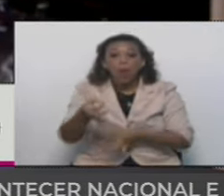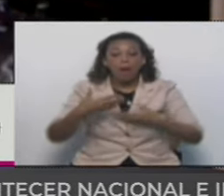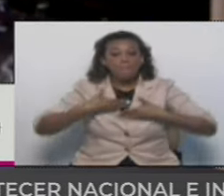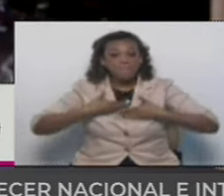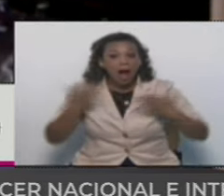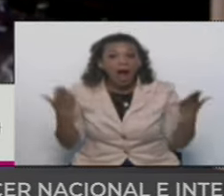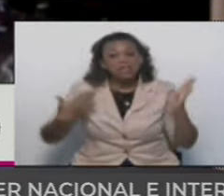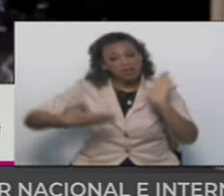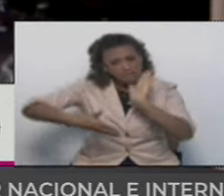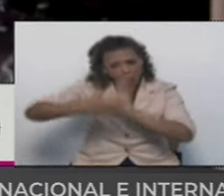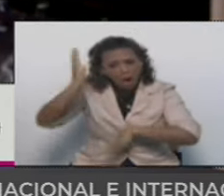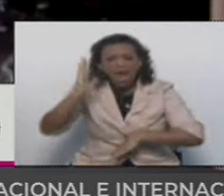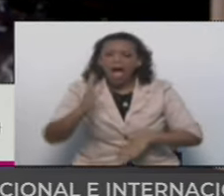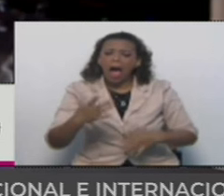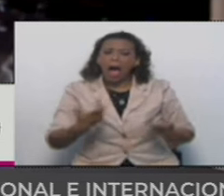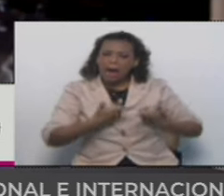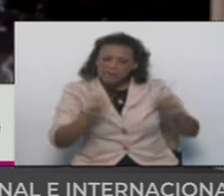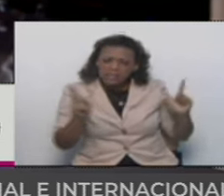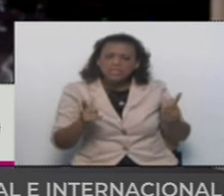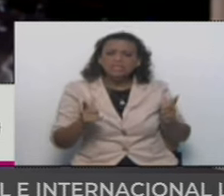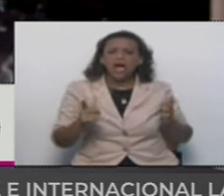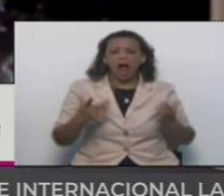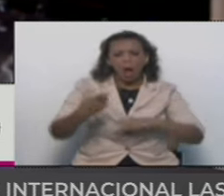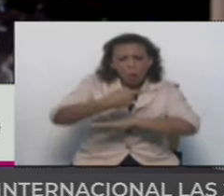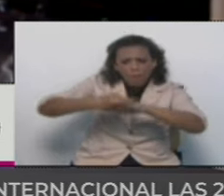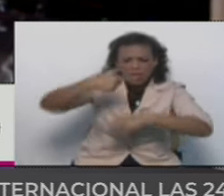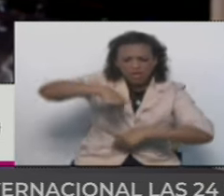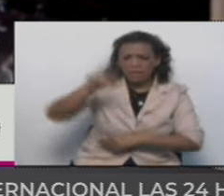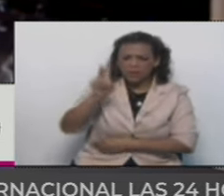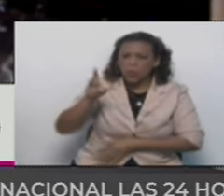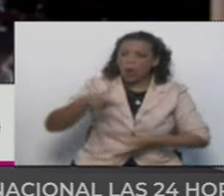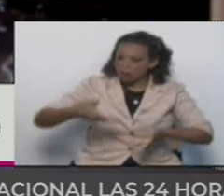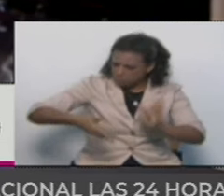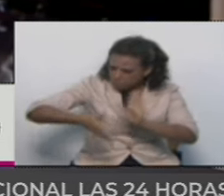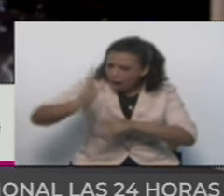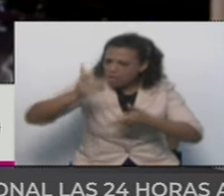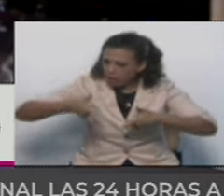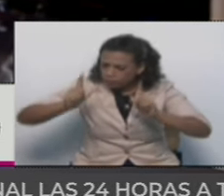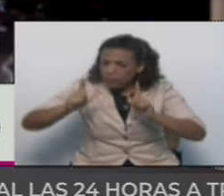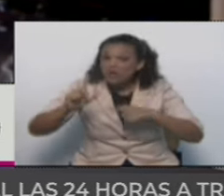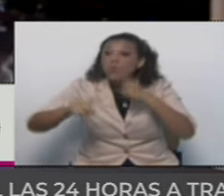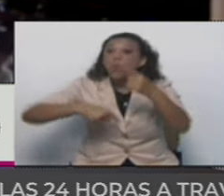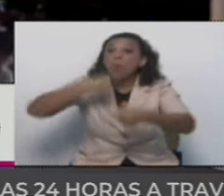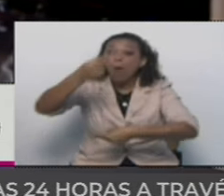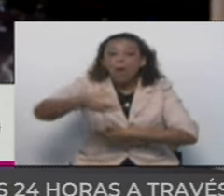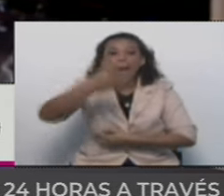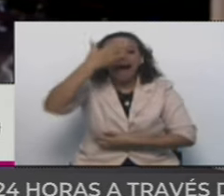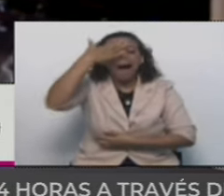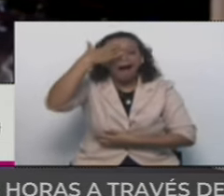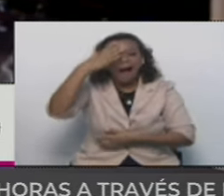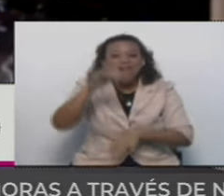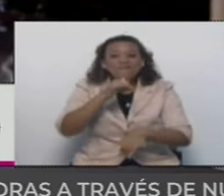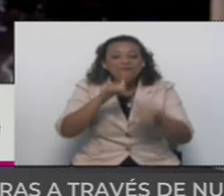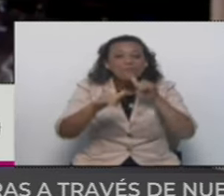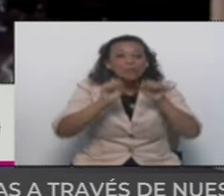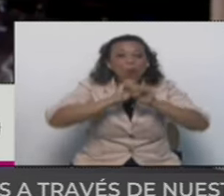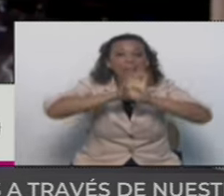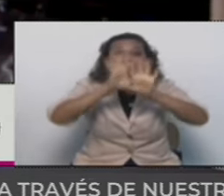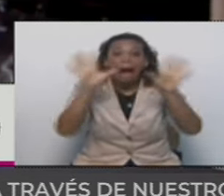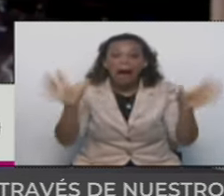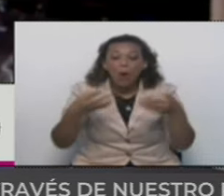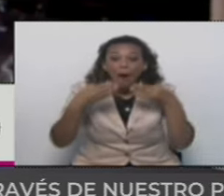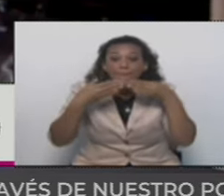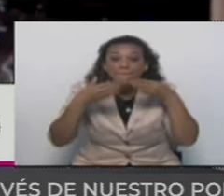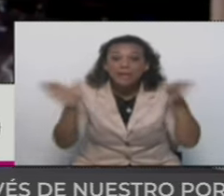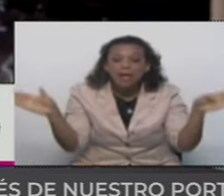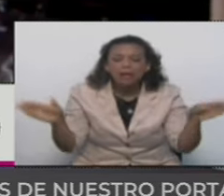que se fuera en asilo político a España y luego todo se supo. Todo se supo. Ahora, yo lo